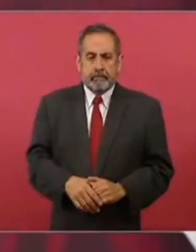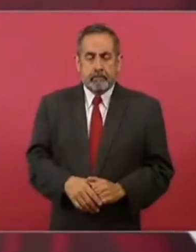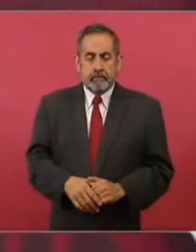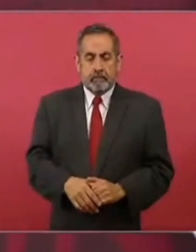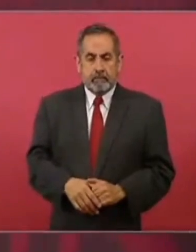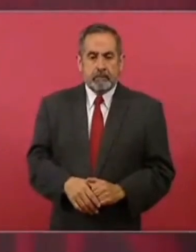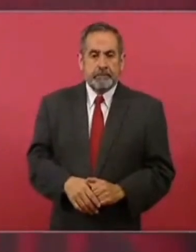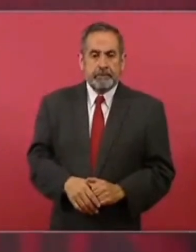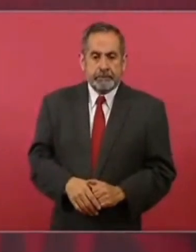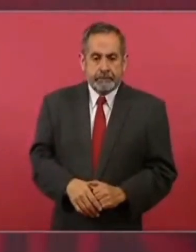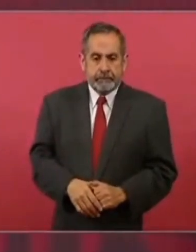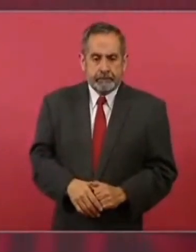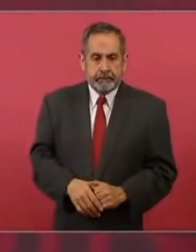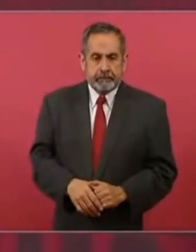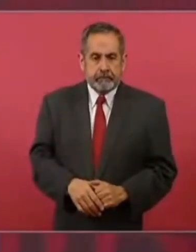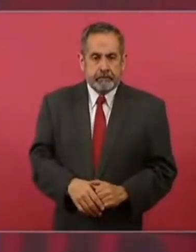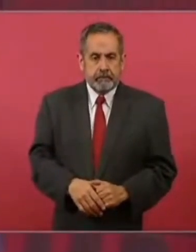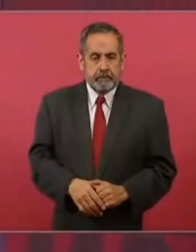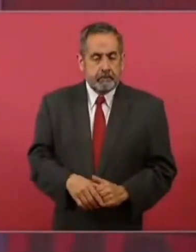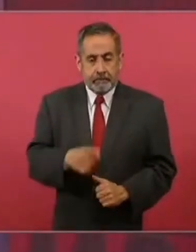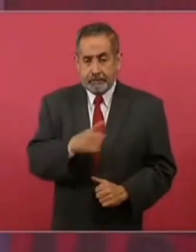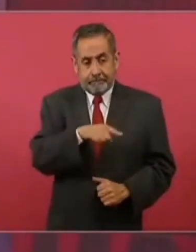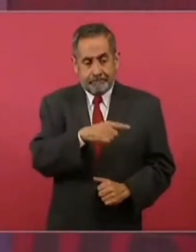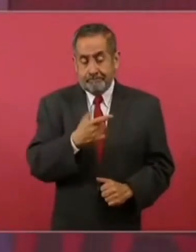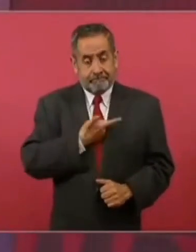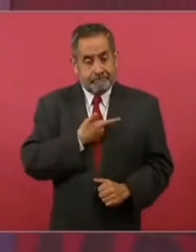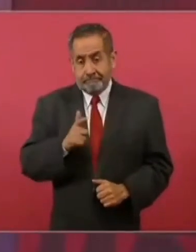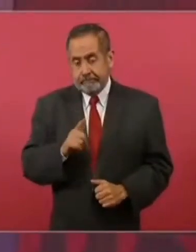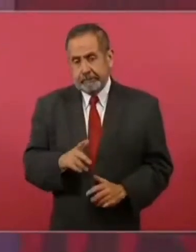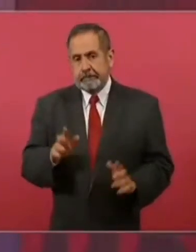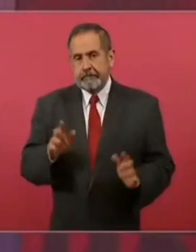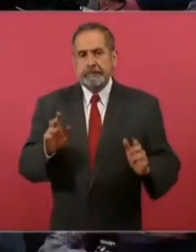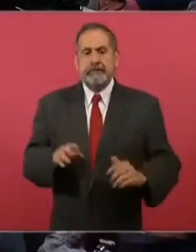Y eso no les gusta.